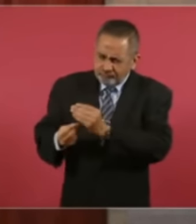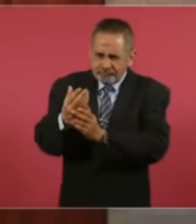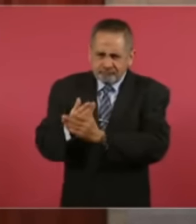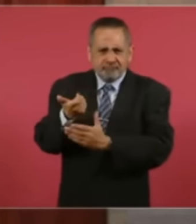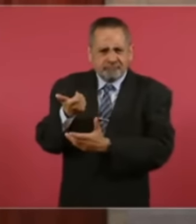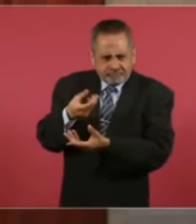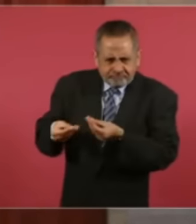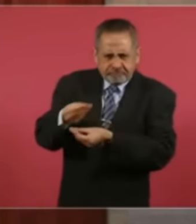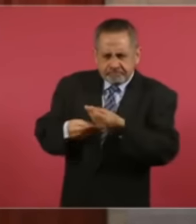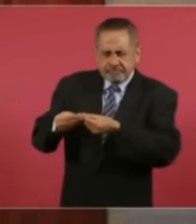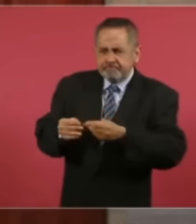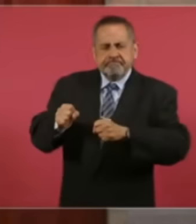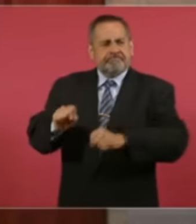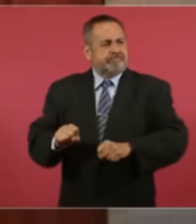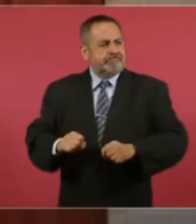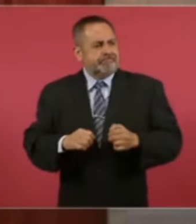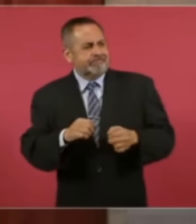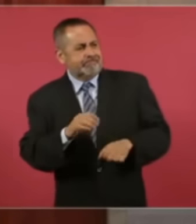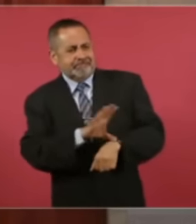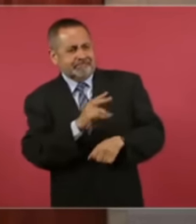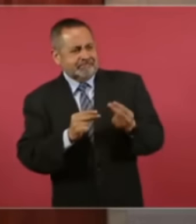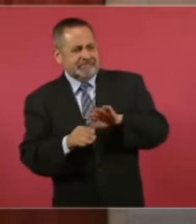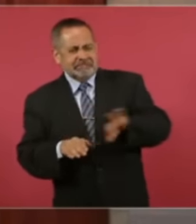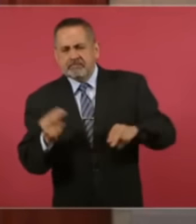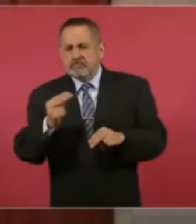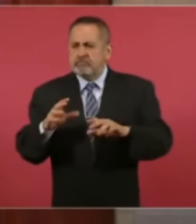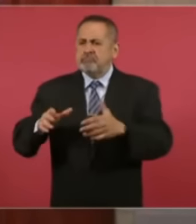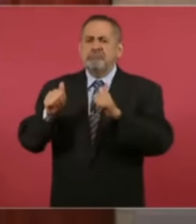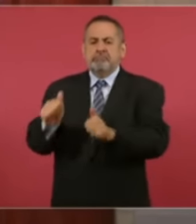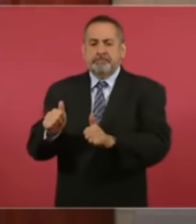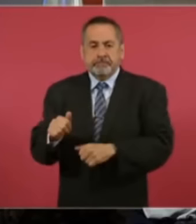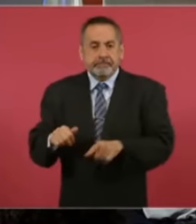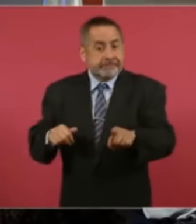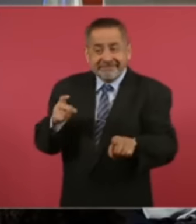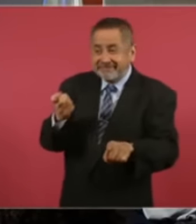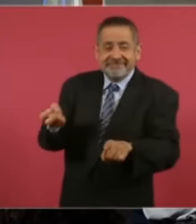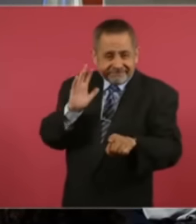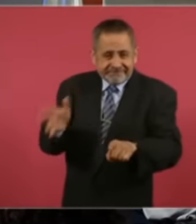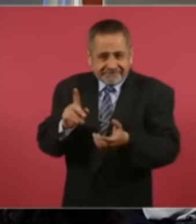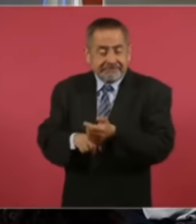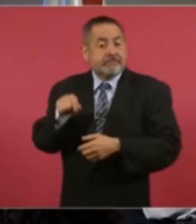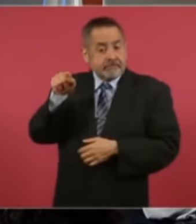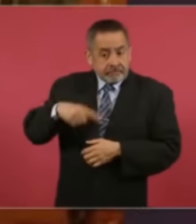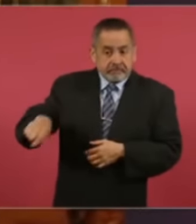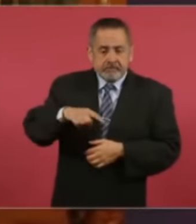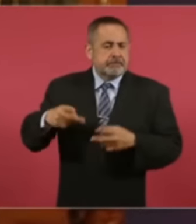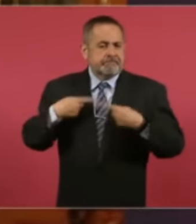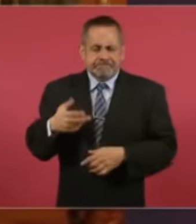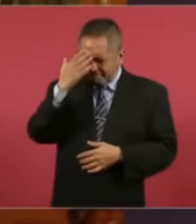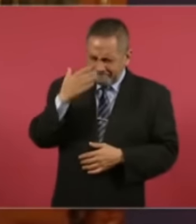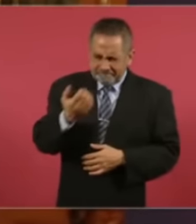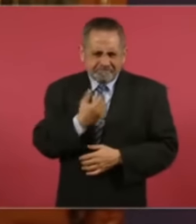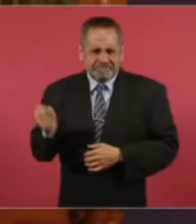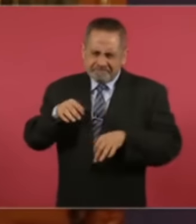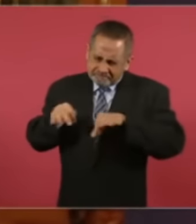lograr nuestra independencia energética, que dicho sea de paso, ya se logró. ¿Dónde hay trabajadores electricistas? ¿En qué